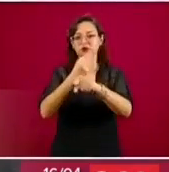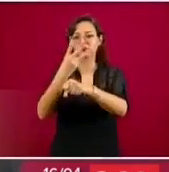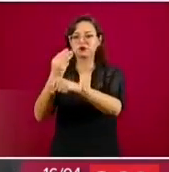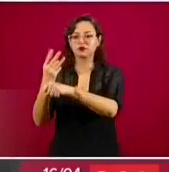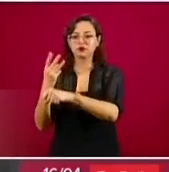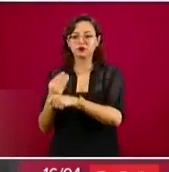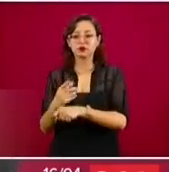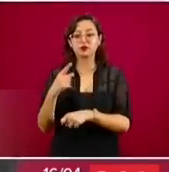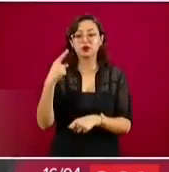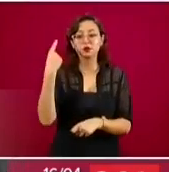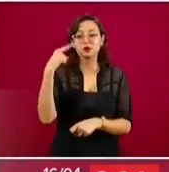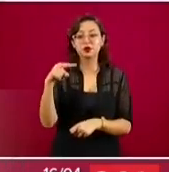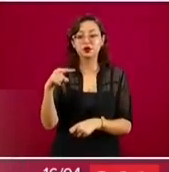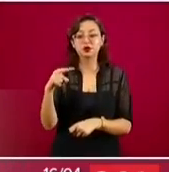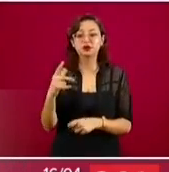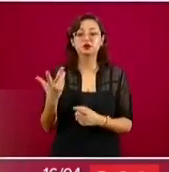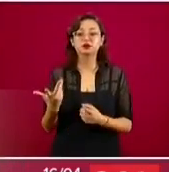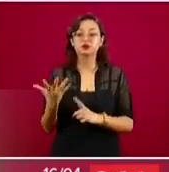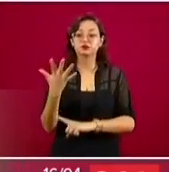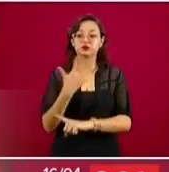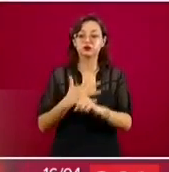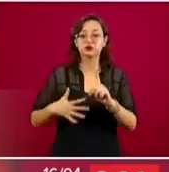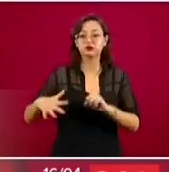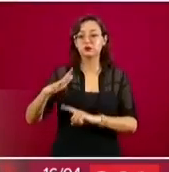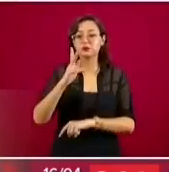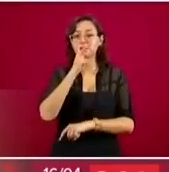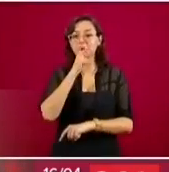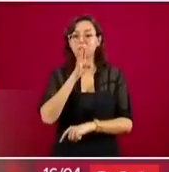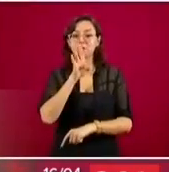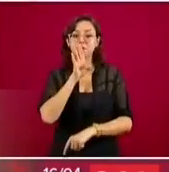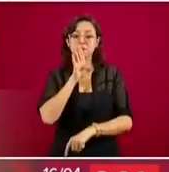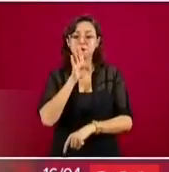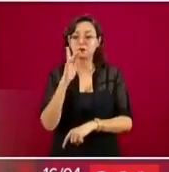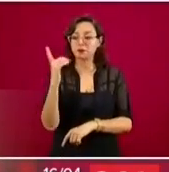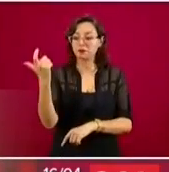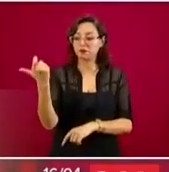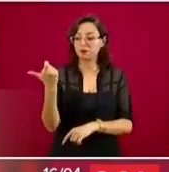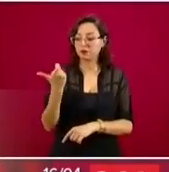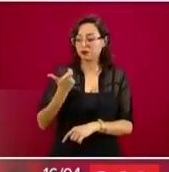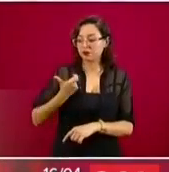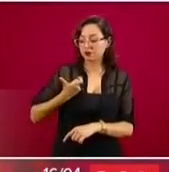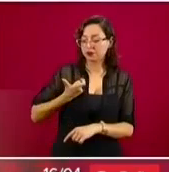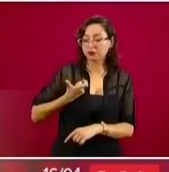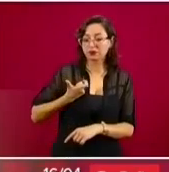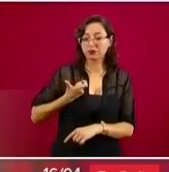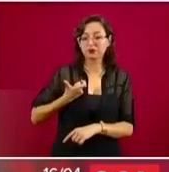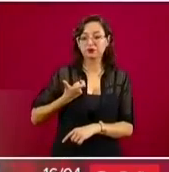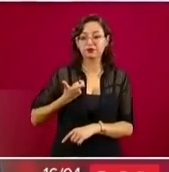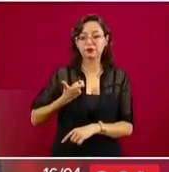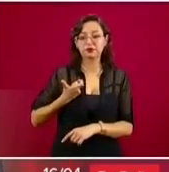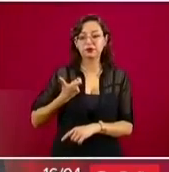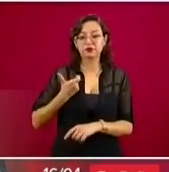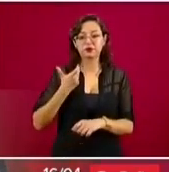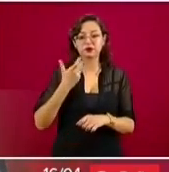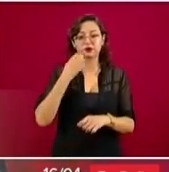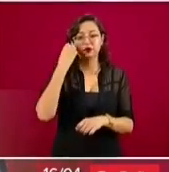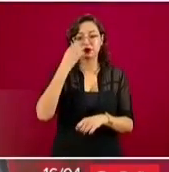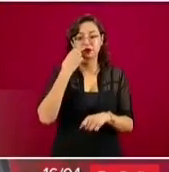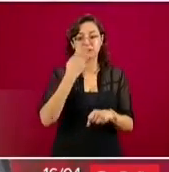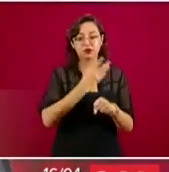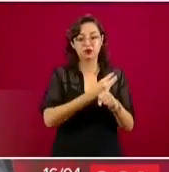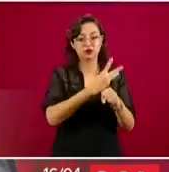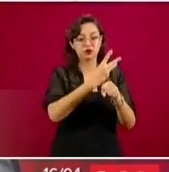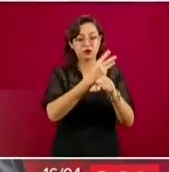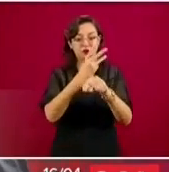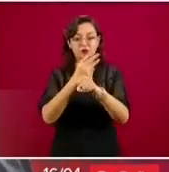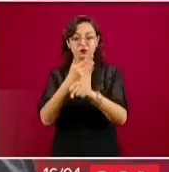idea de que las sociedades de padres de familia, al tener los recursos, contraten